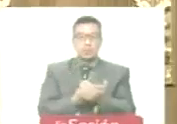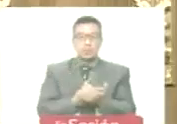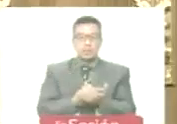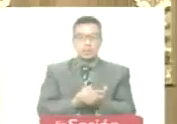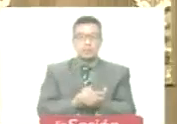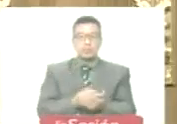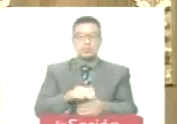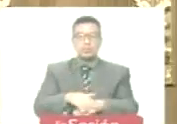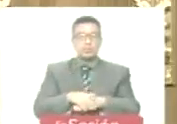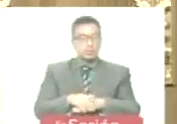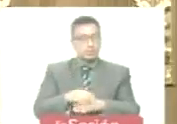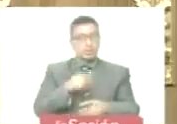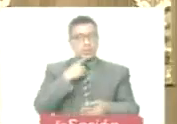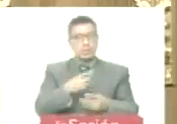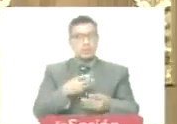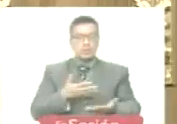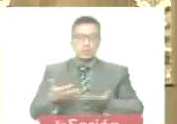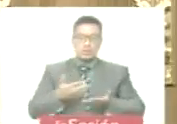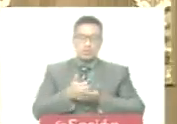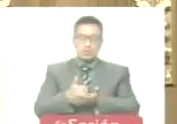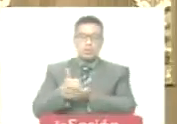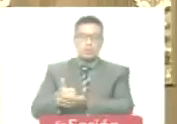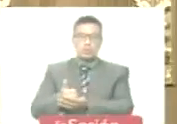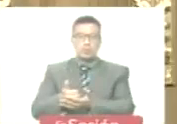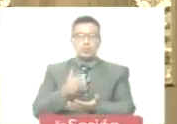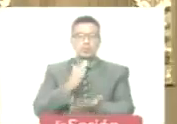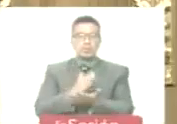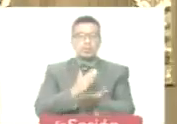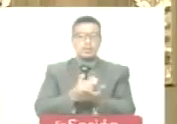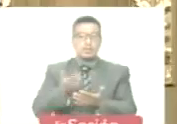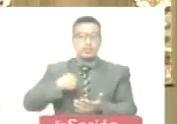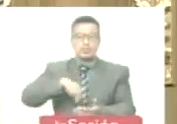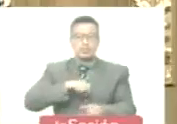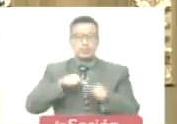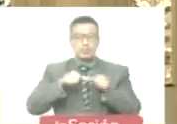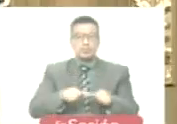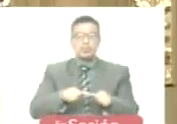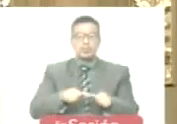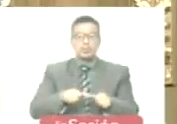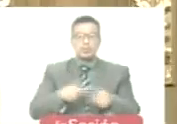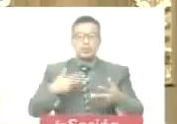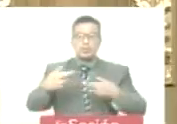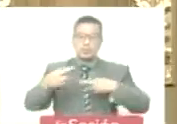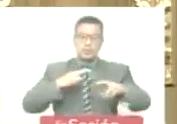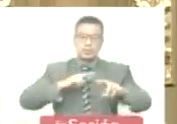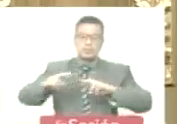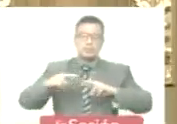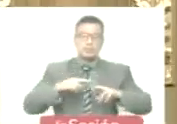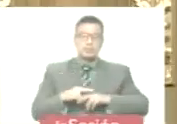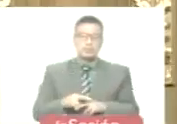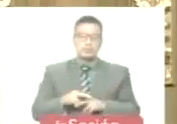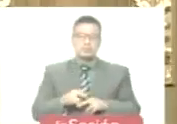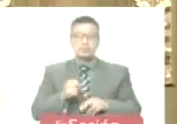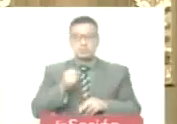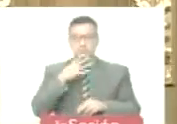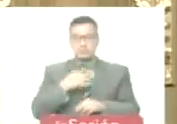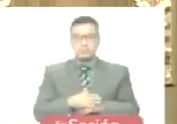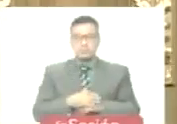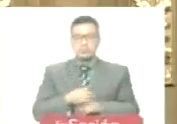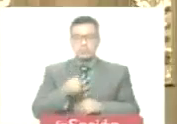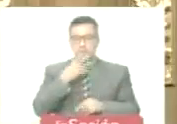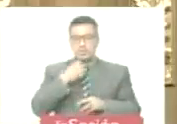eterno, igual a la cooperación que siempre hemos mantenido y las relaciones y las excelentes y